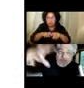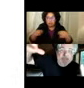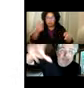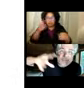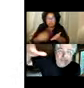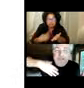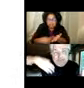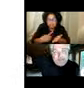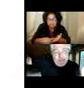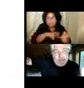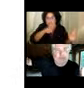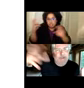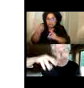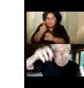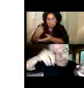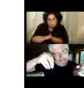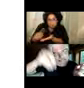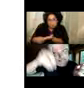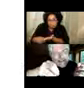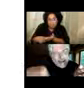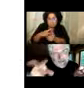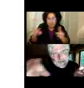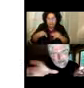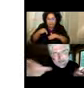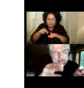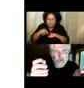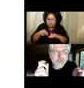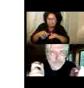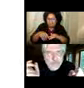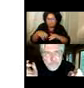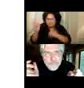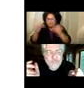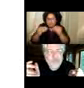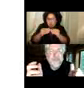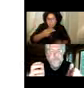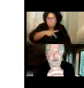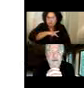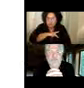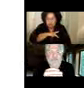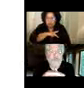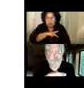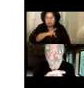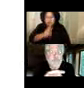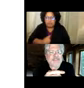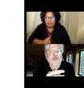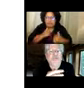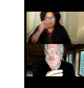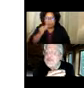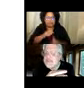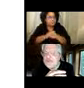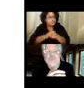a los participantes, que de hecho vamos a hablar de algunos de los asuntos que ya mencioné, pero vamos a entrar también a escuchar